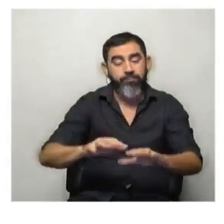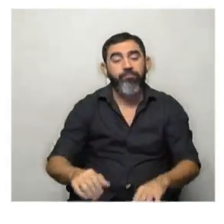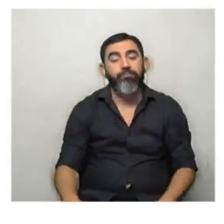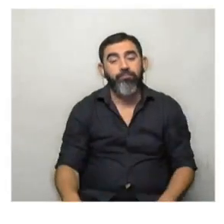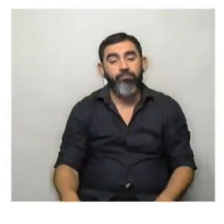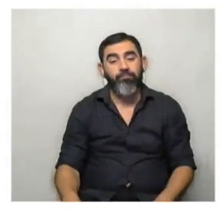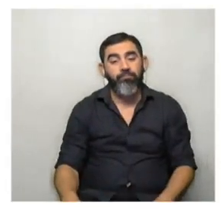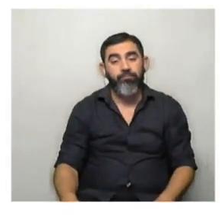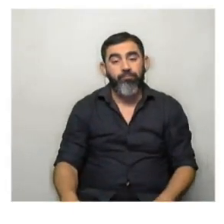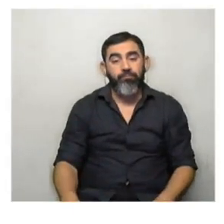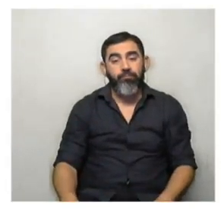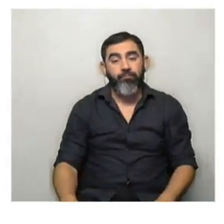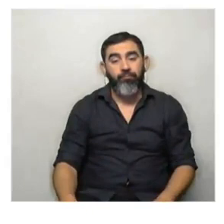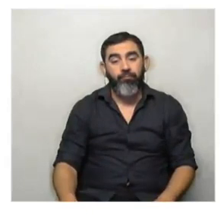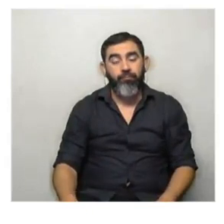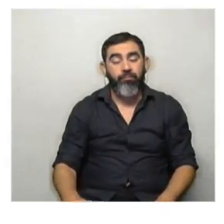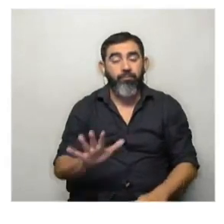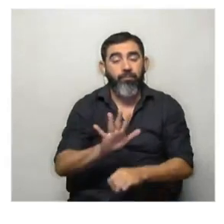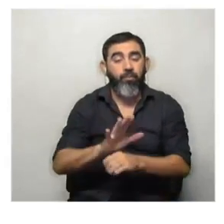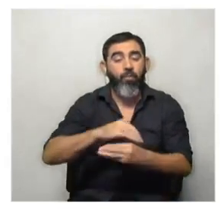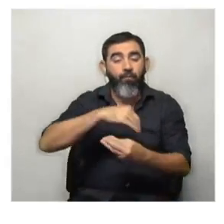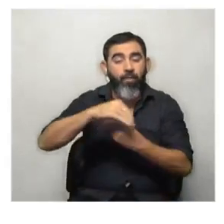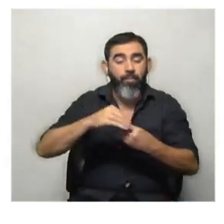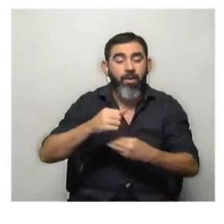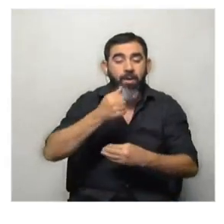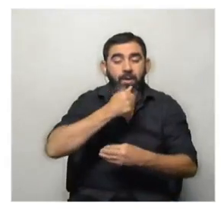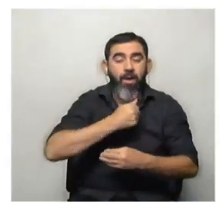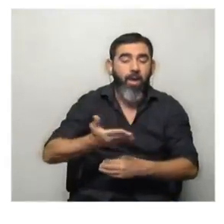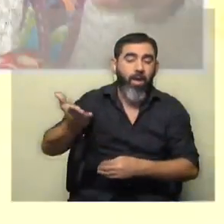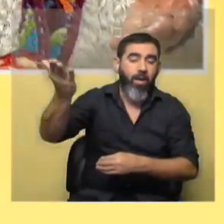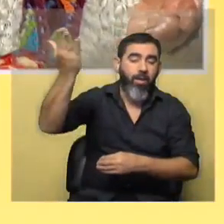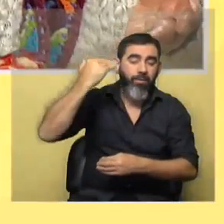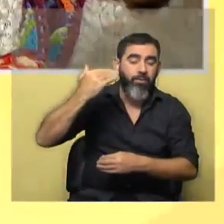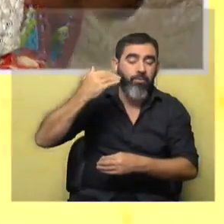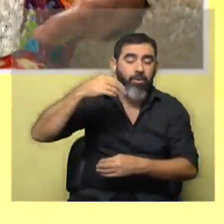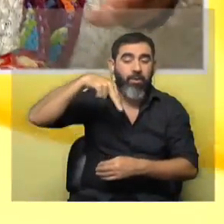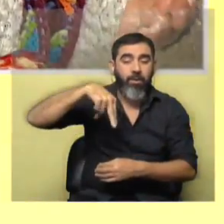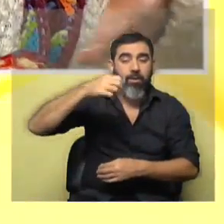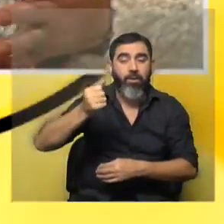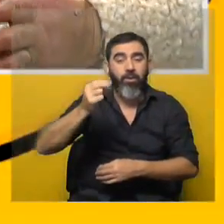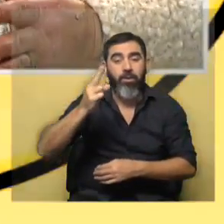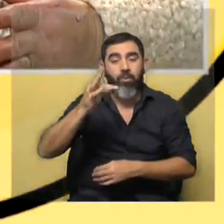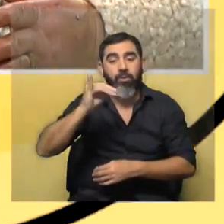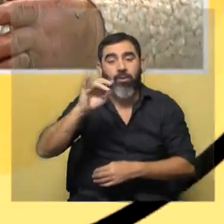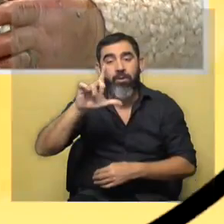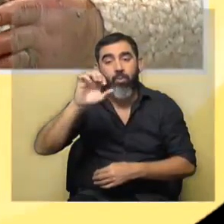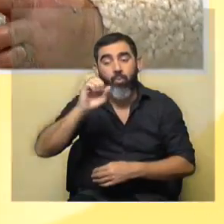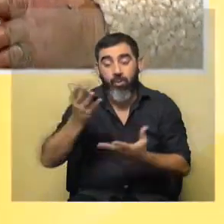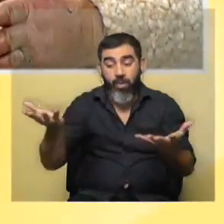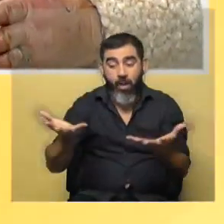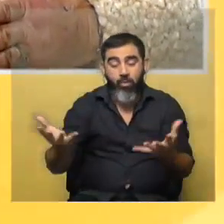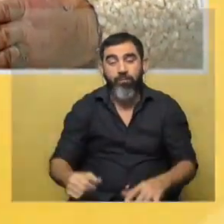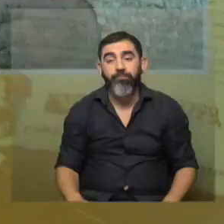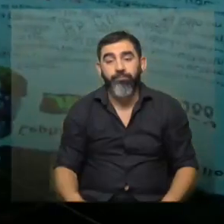vamos a decir, se podría decir que son los parientes más antiguos del Nautilus que está representado en las faunas marinas actuales. Correcto. Como